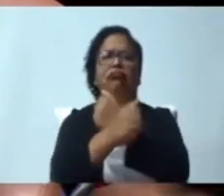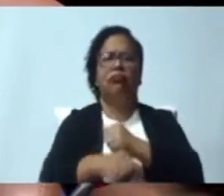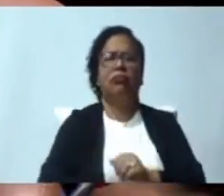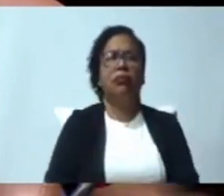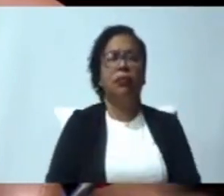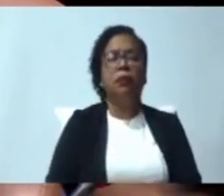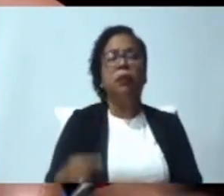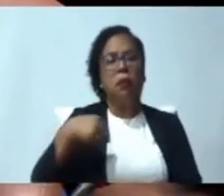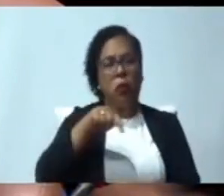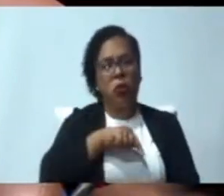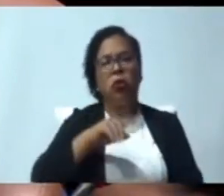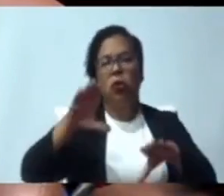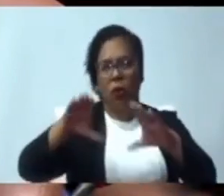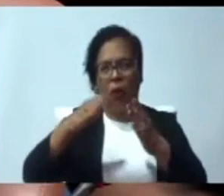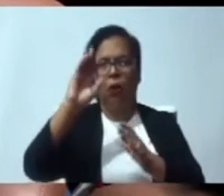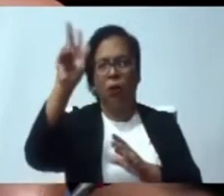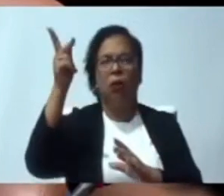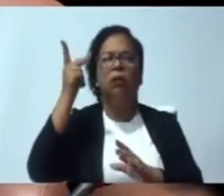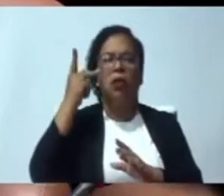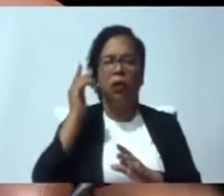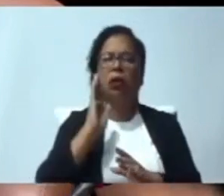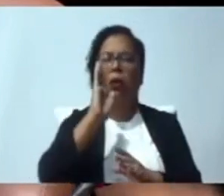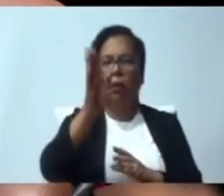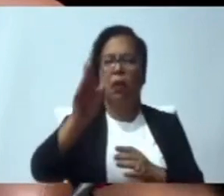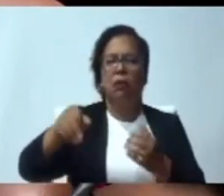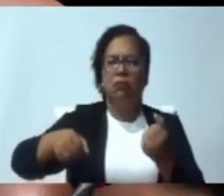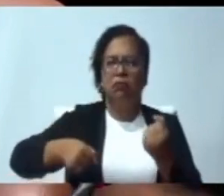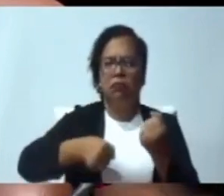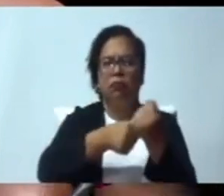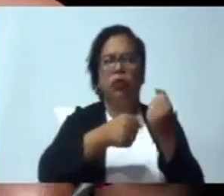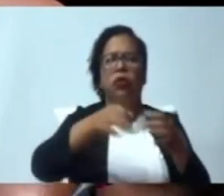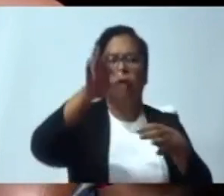estamos dispuestos a votar por esta iniciativa y